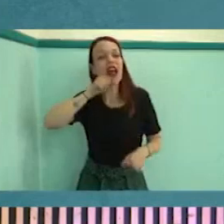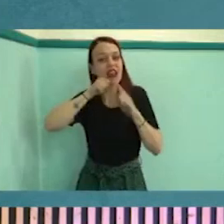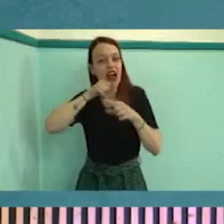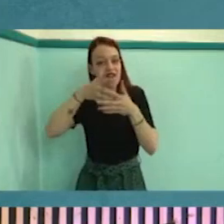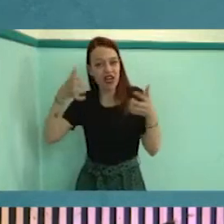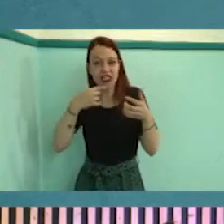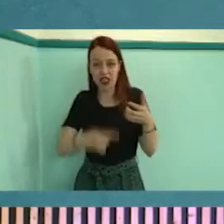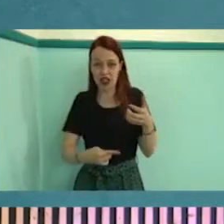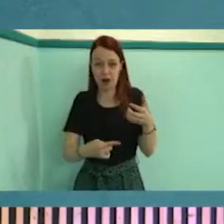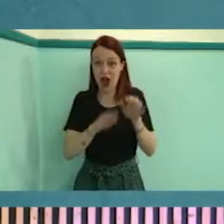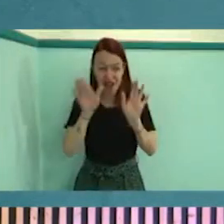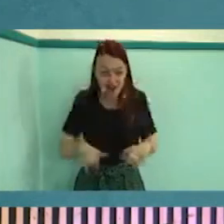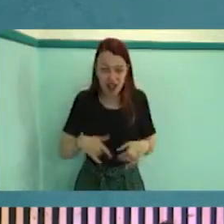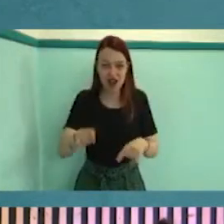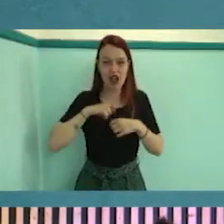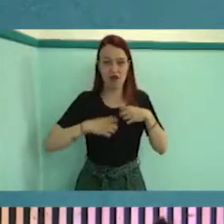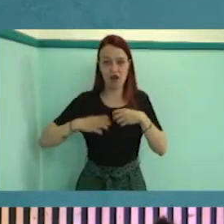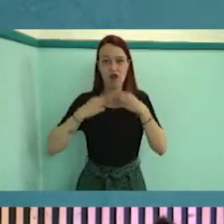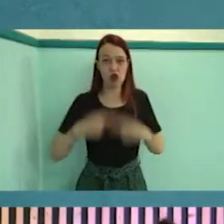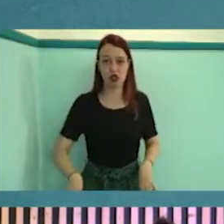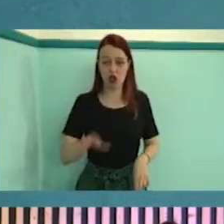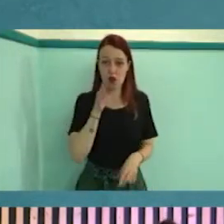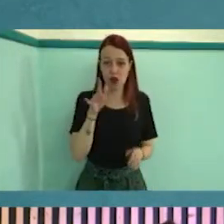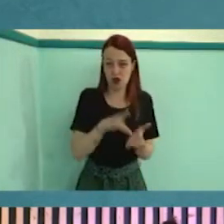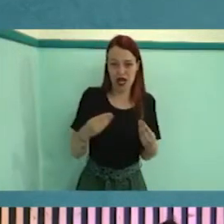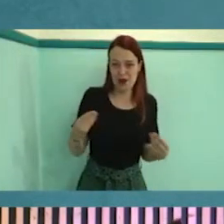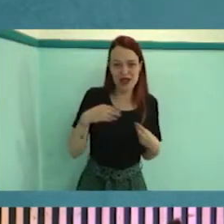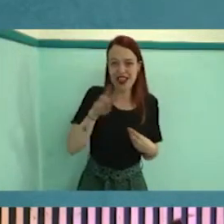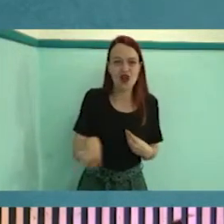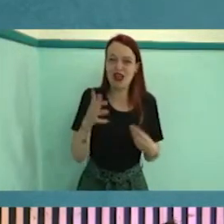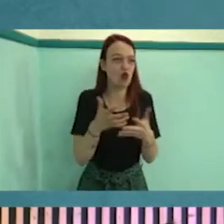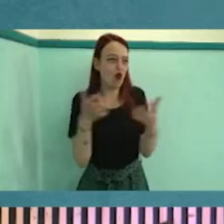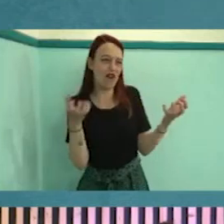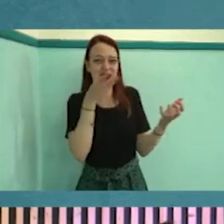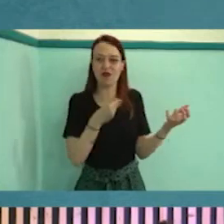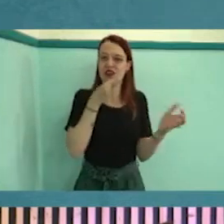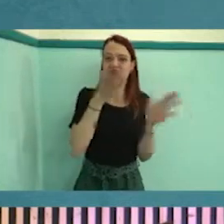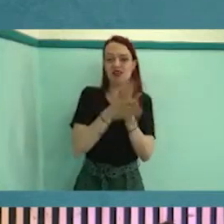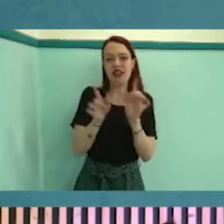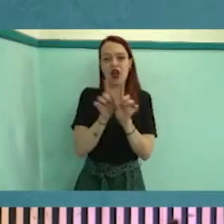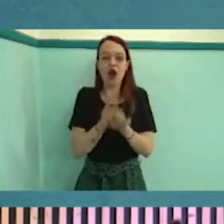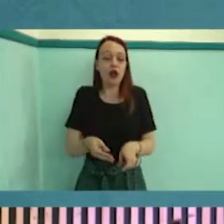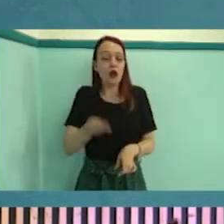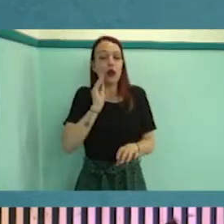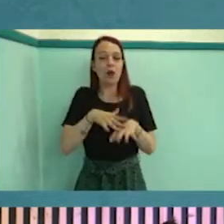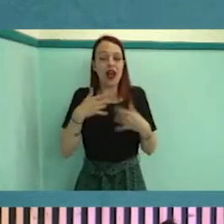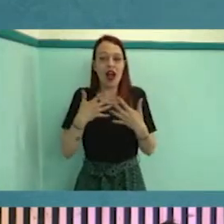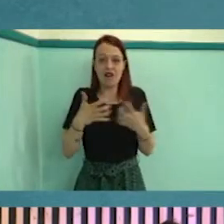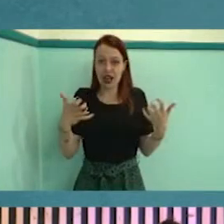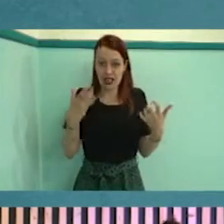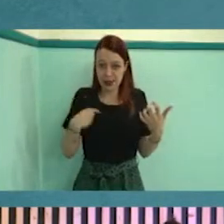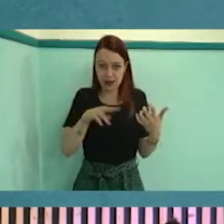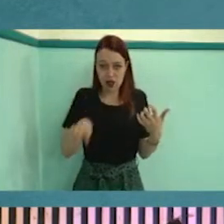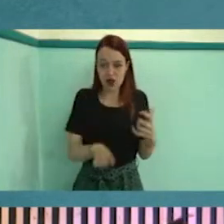más que a la frustración porque la vida se sale de estas frases de taza la vida no es una frase de de ponerla una taza para tomarte el café sino que la vida es lo que estamos